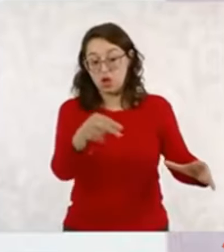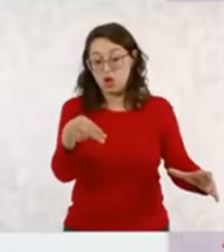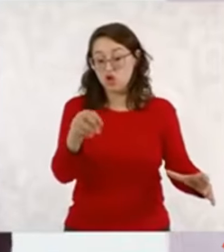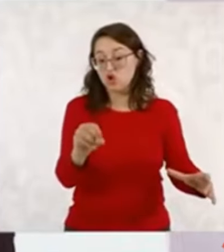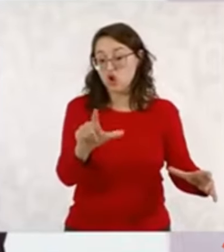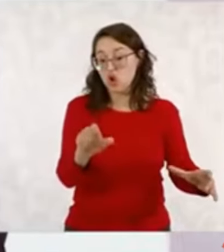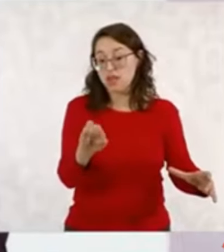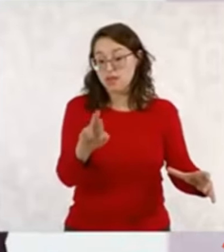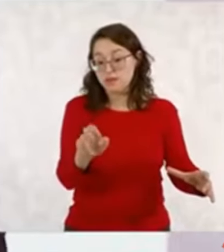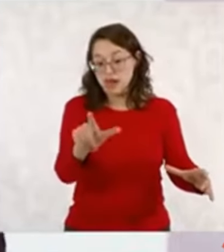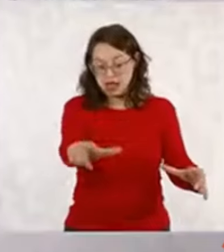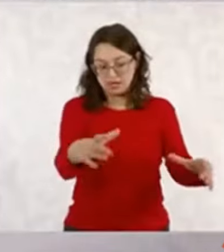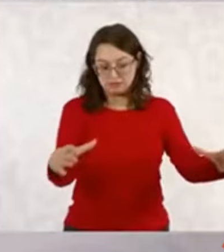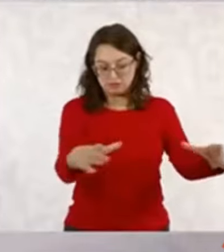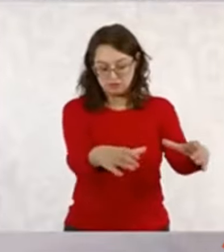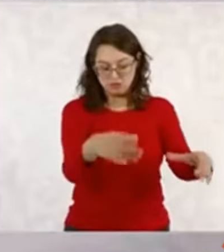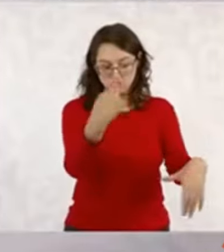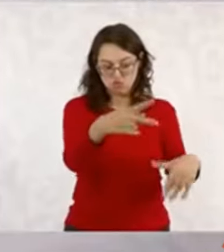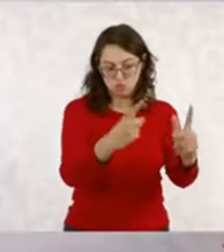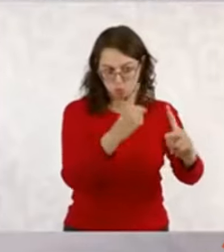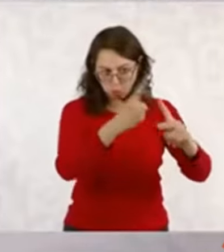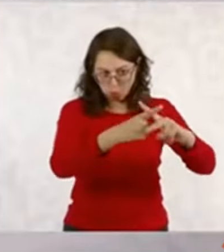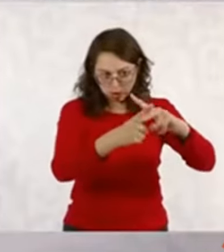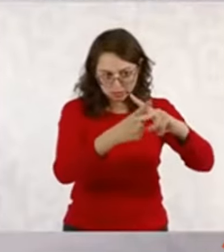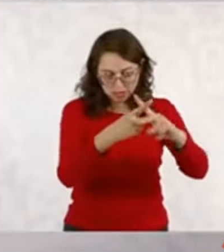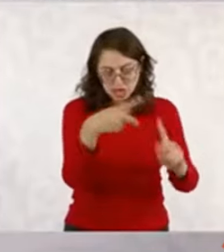crecimiento económico